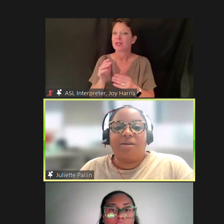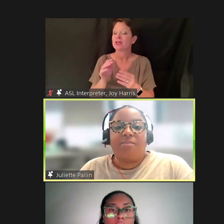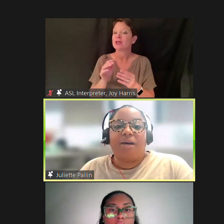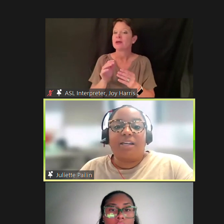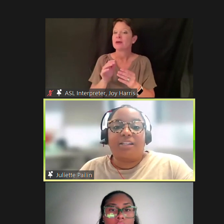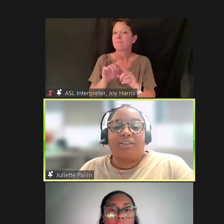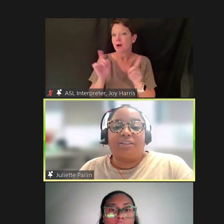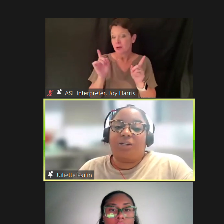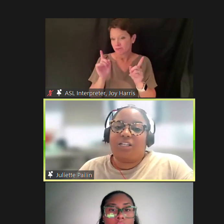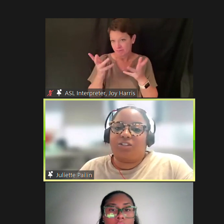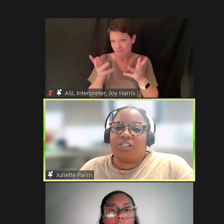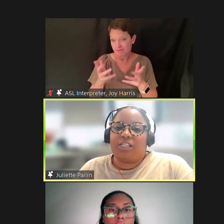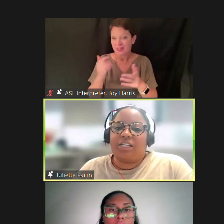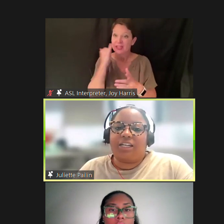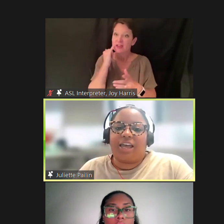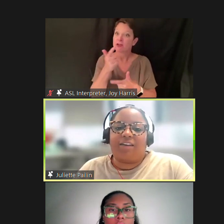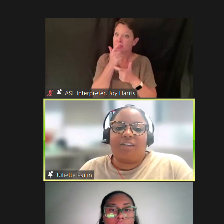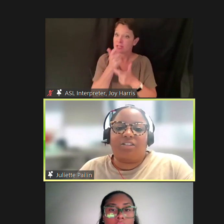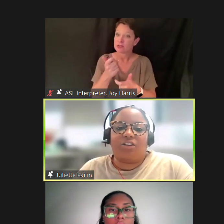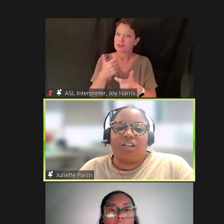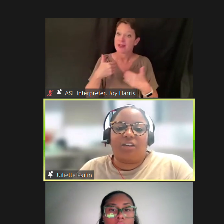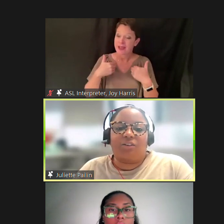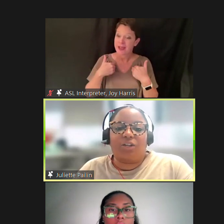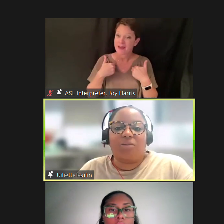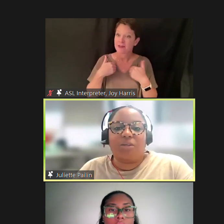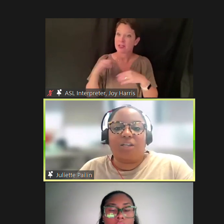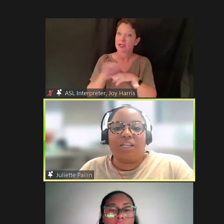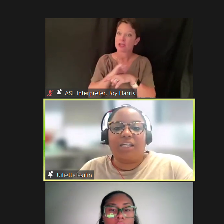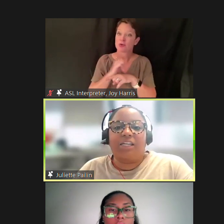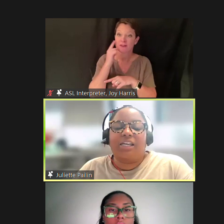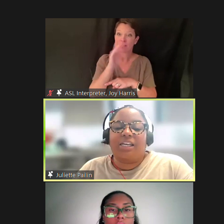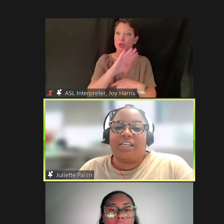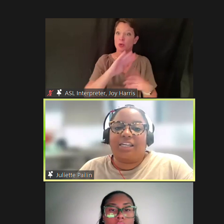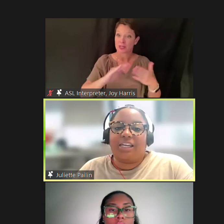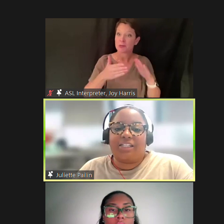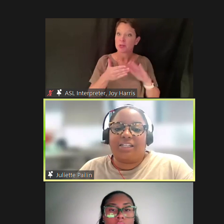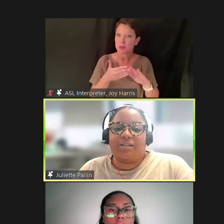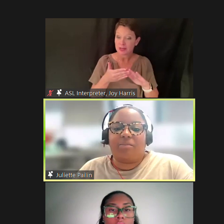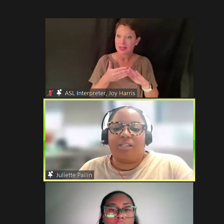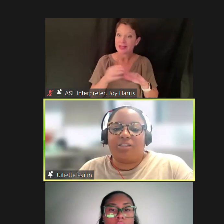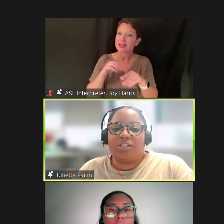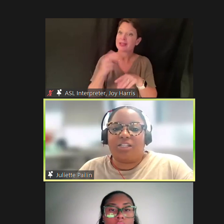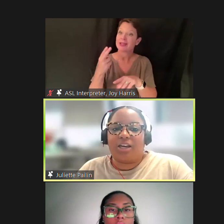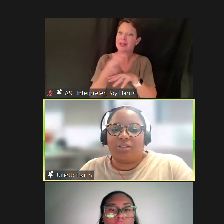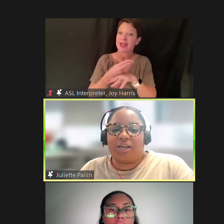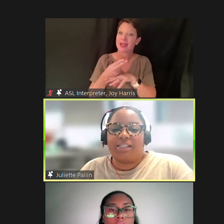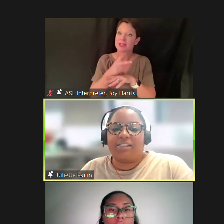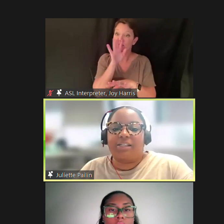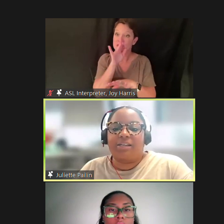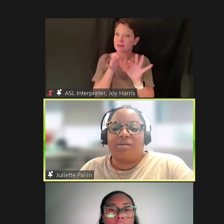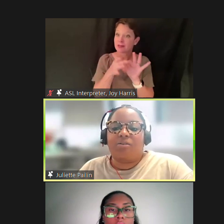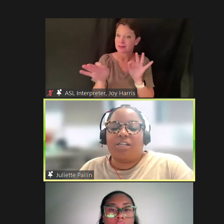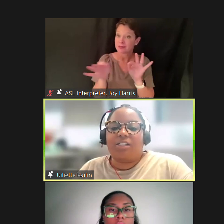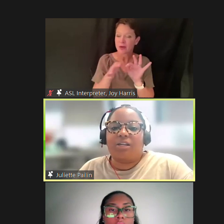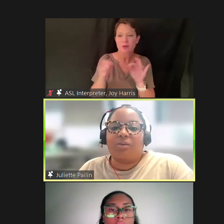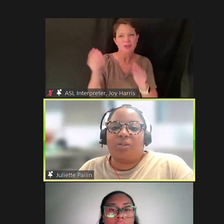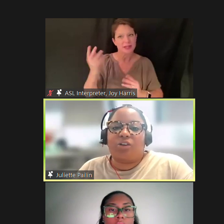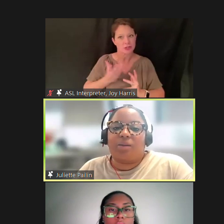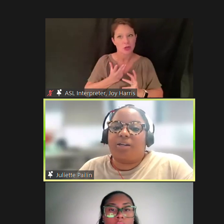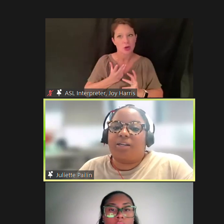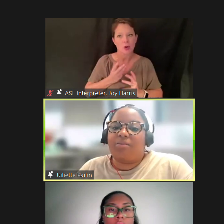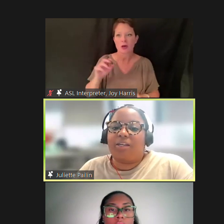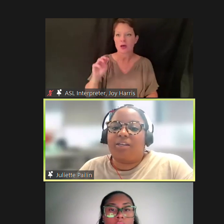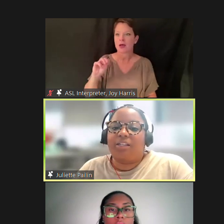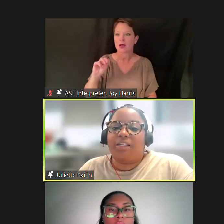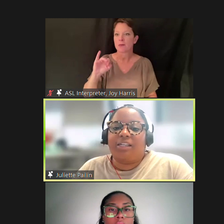today, Desafortunadamente, but hoy no if you're tendremos interested in having a interpretación training for your community in en Haitian, please reach haitiano. out to us. Pero si Miranda will quisiera